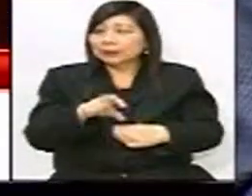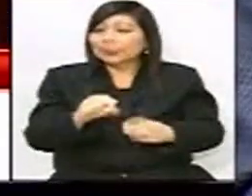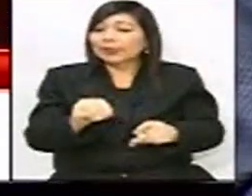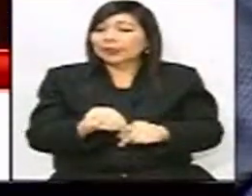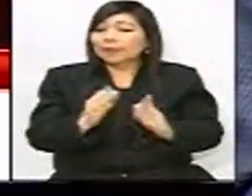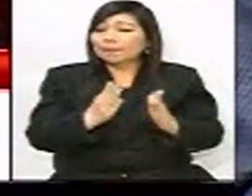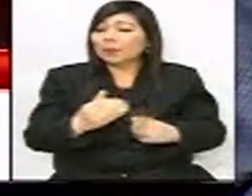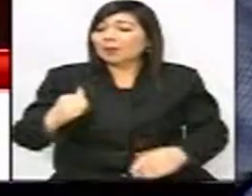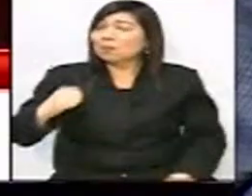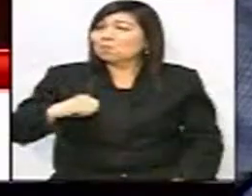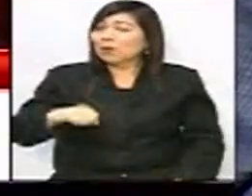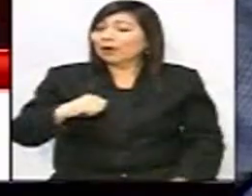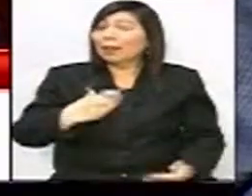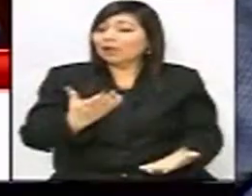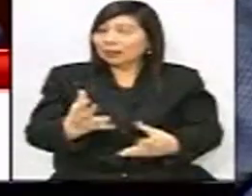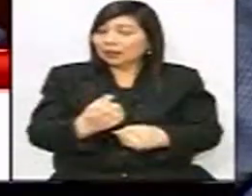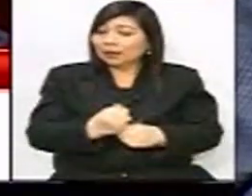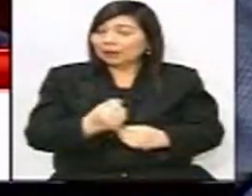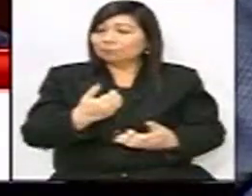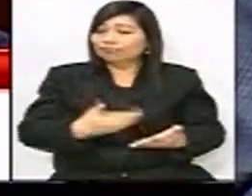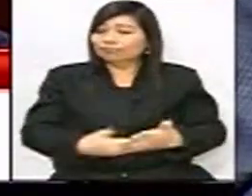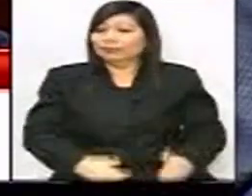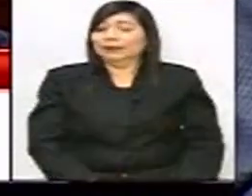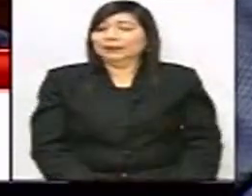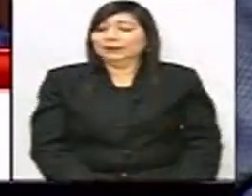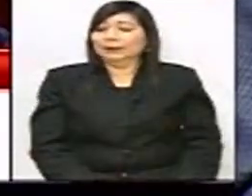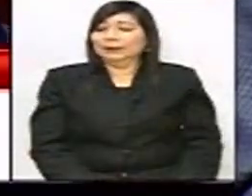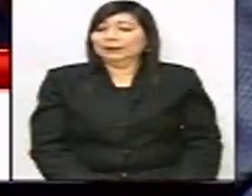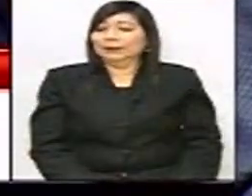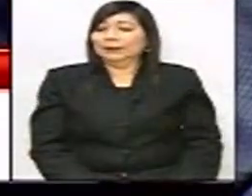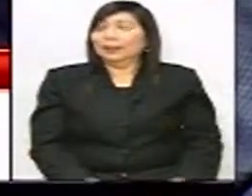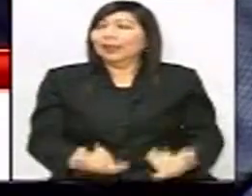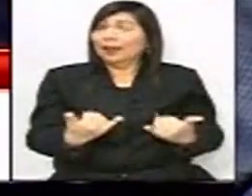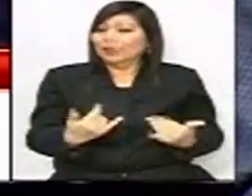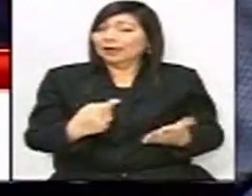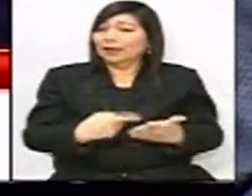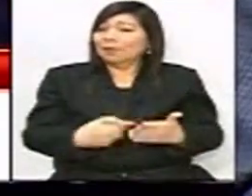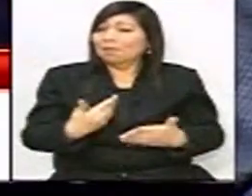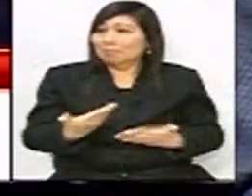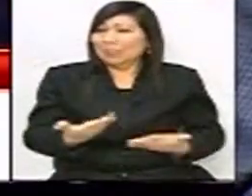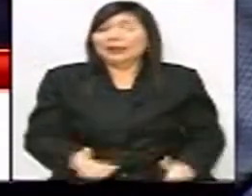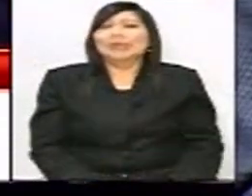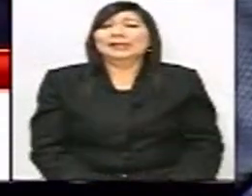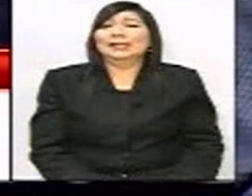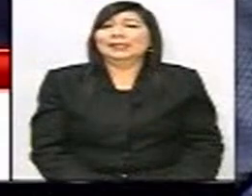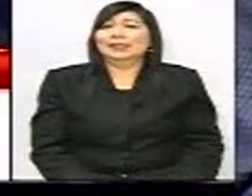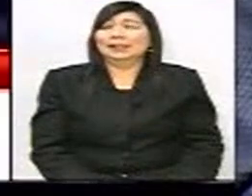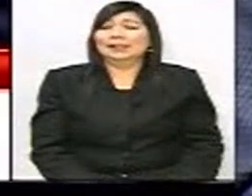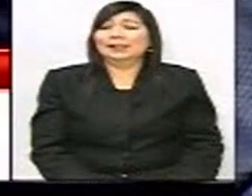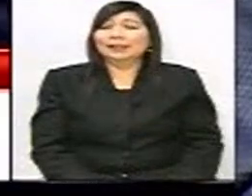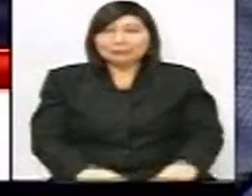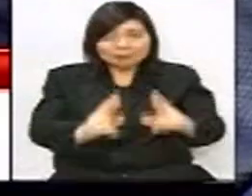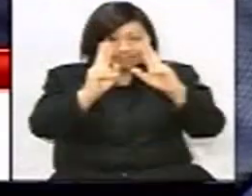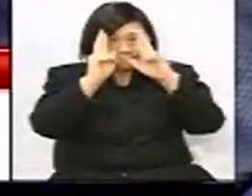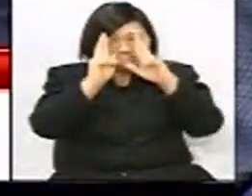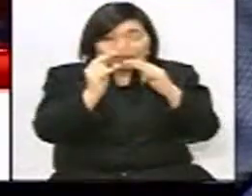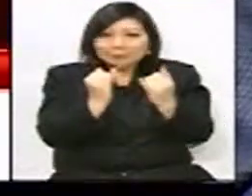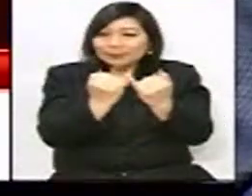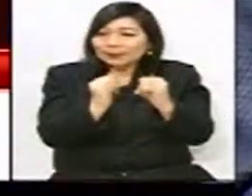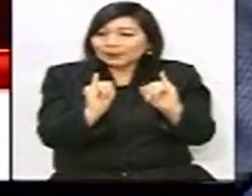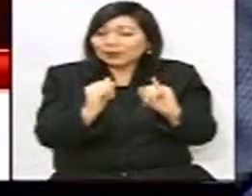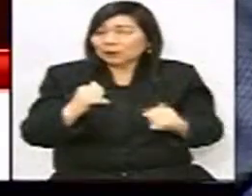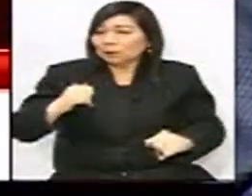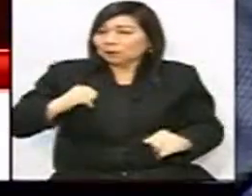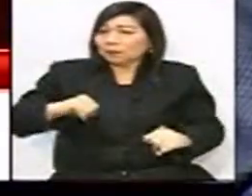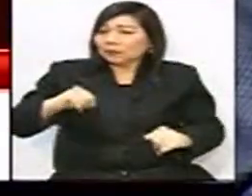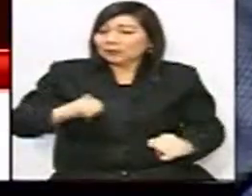a través de ordenanza municipal, debe recuperar los peajes. Eso es lo que está pasando. ¿Respetamos la independencia de